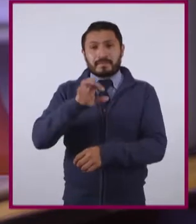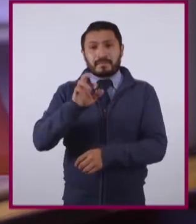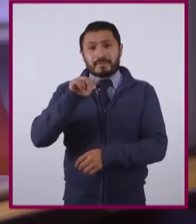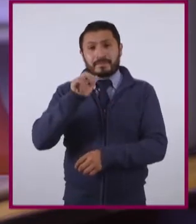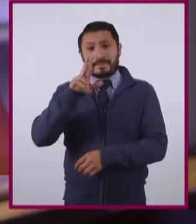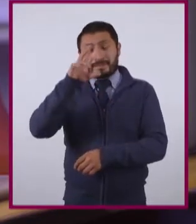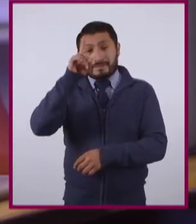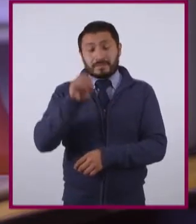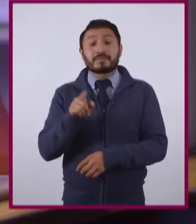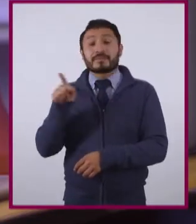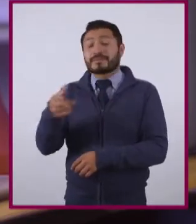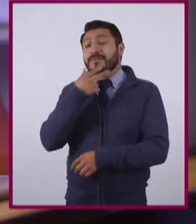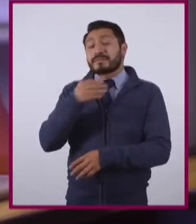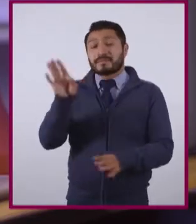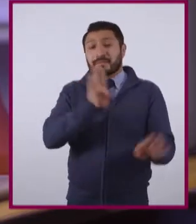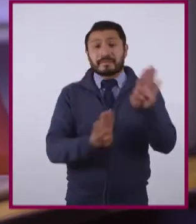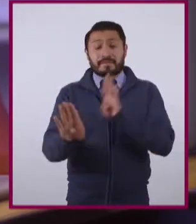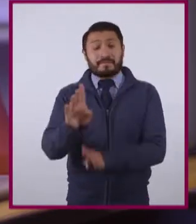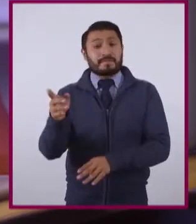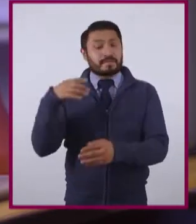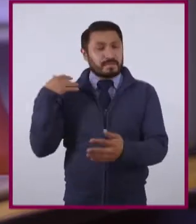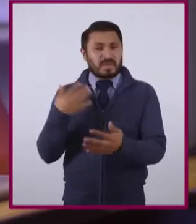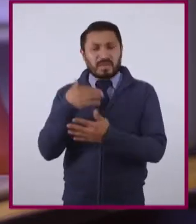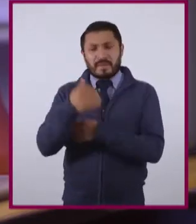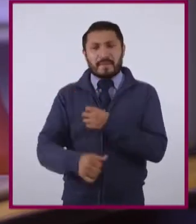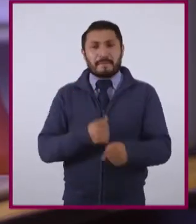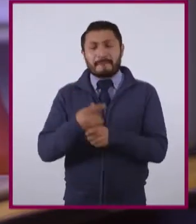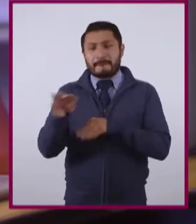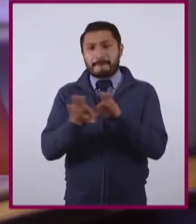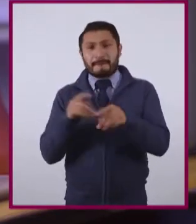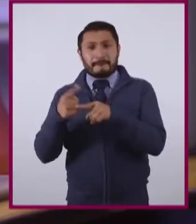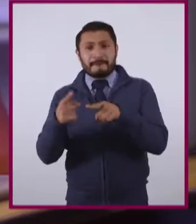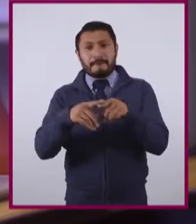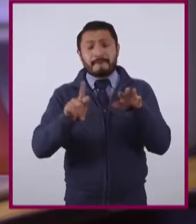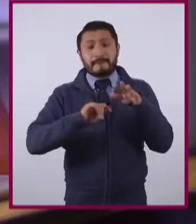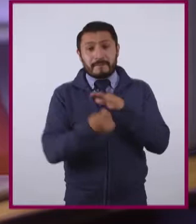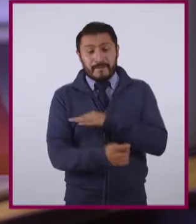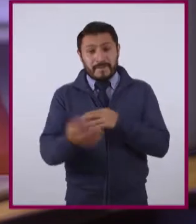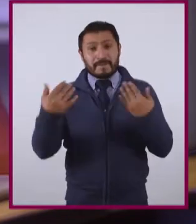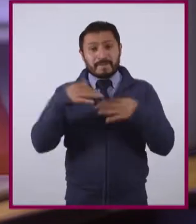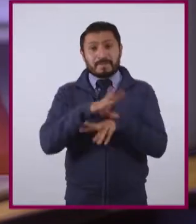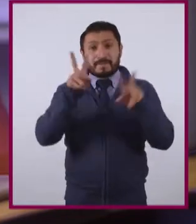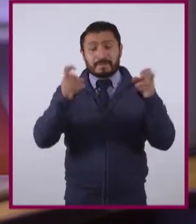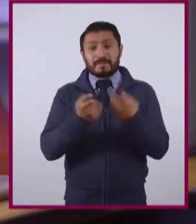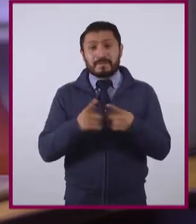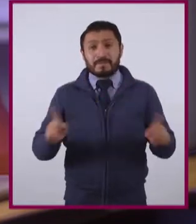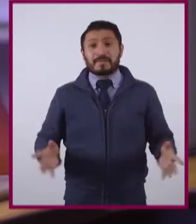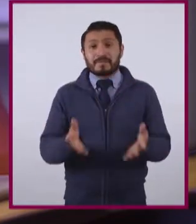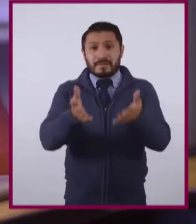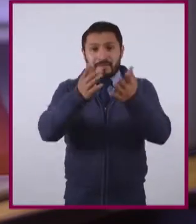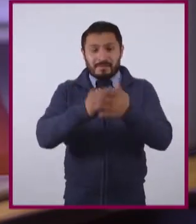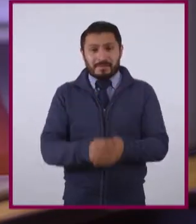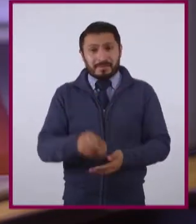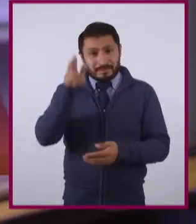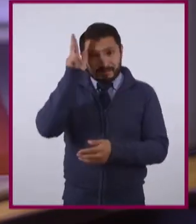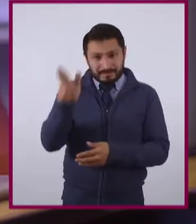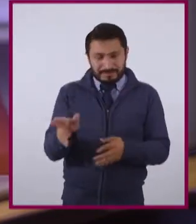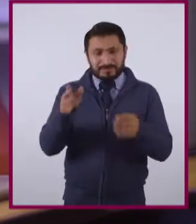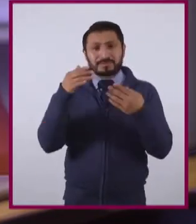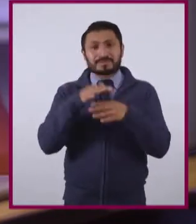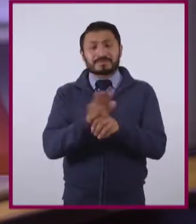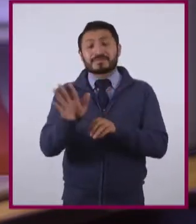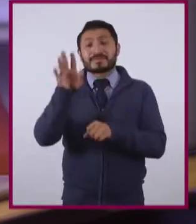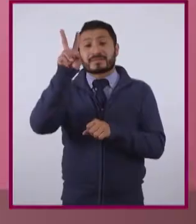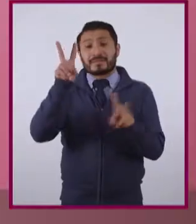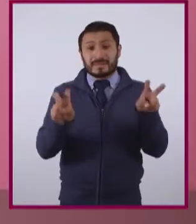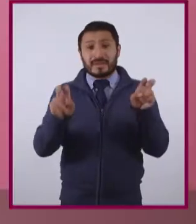Él es biólogo y se ha dedicado varios años a trabajar en diversas tecnologías relacionadas con el desarrollo sustentable. Hola Gerardo, ¿sobre qué nos